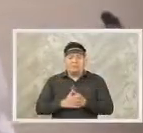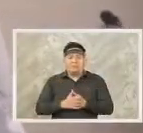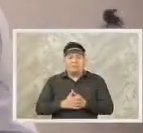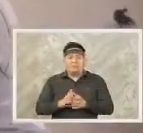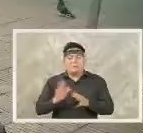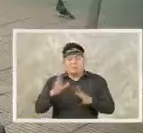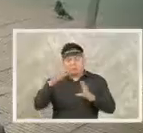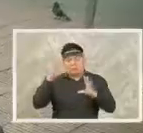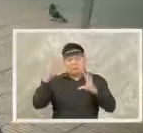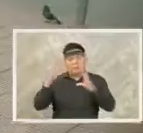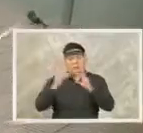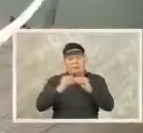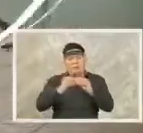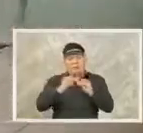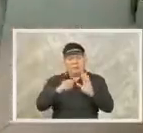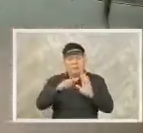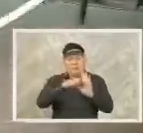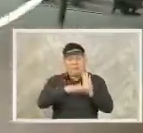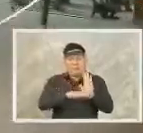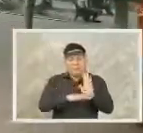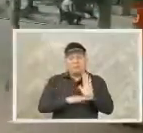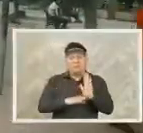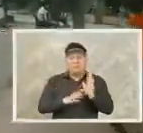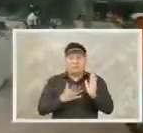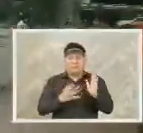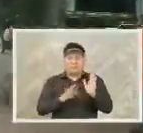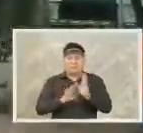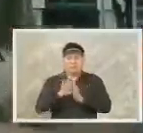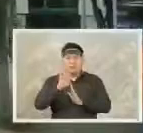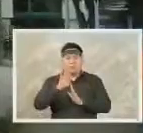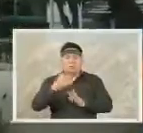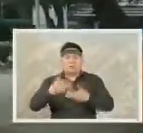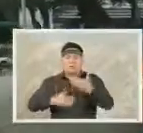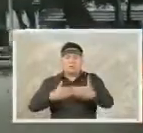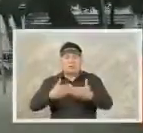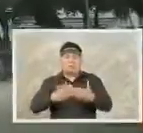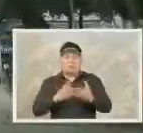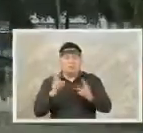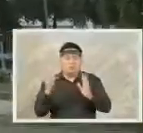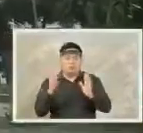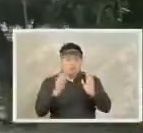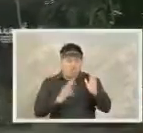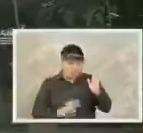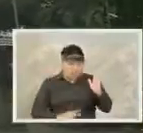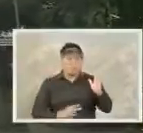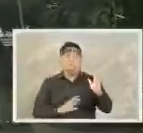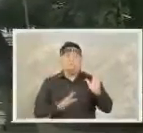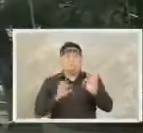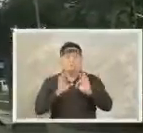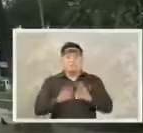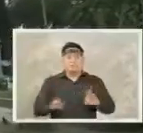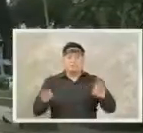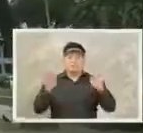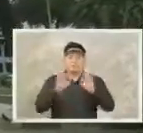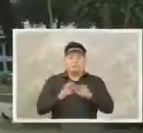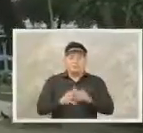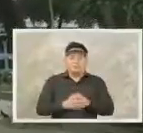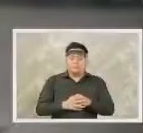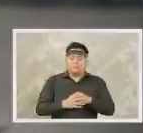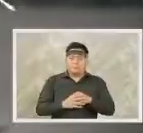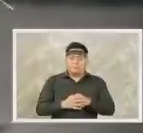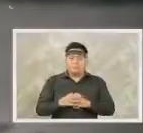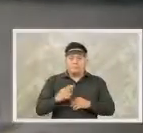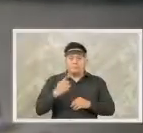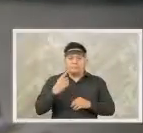del plan de desarrollo. Conocer el plan de desarrollo es un derecho y un deber ciudadano de todos nosotros que nos sirve